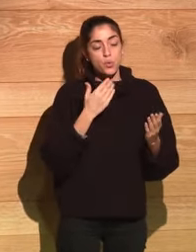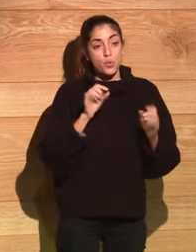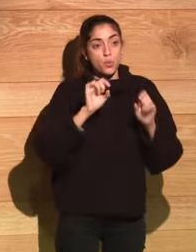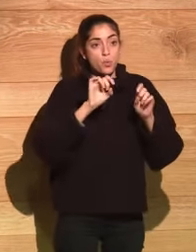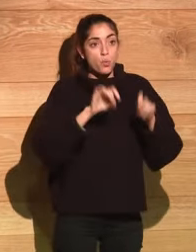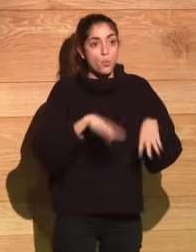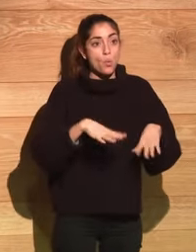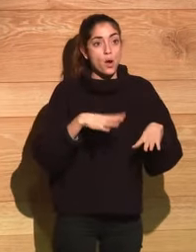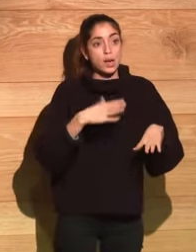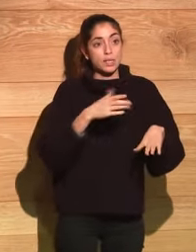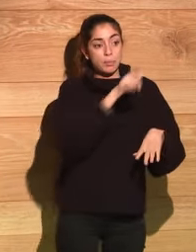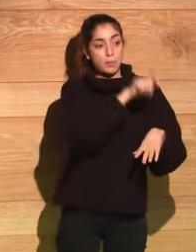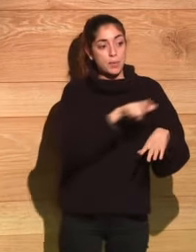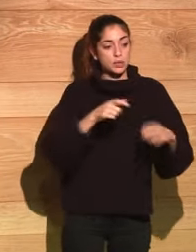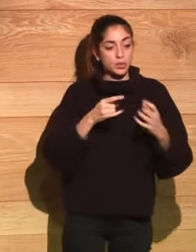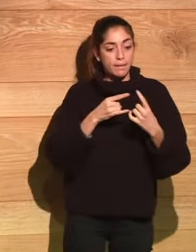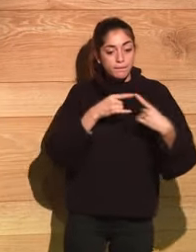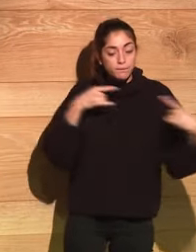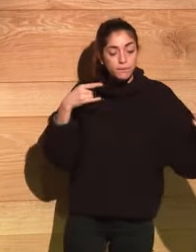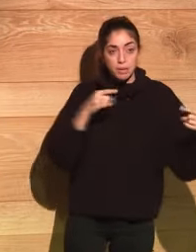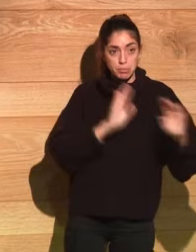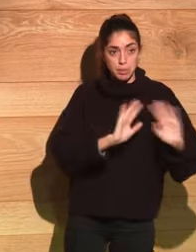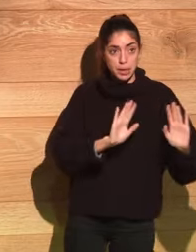unos cabronazos de cuidado.